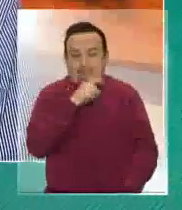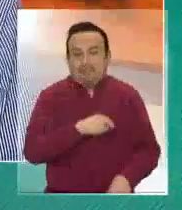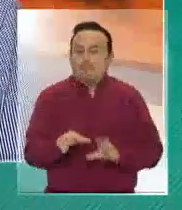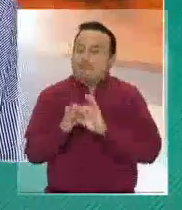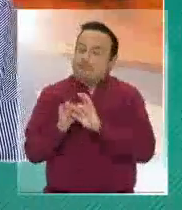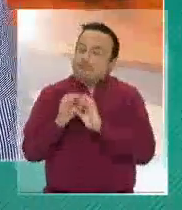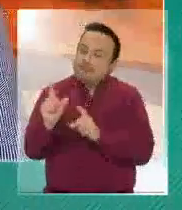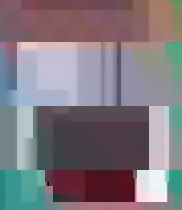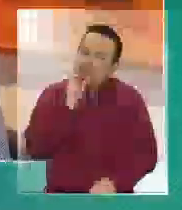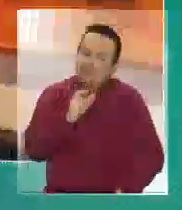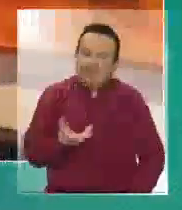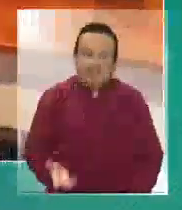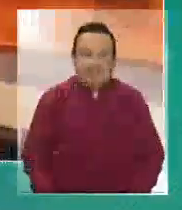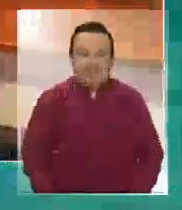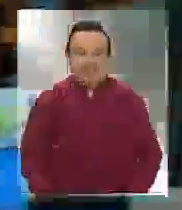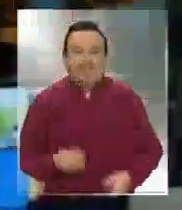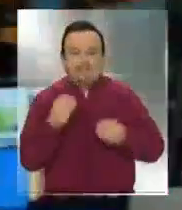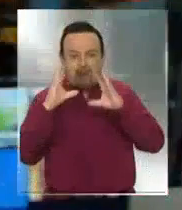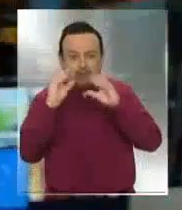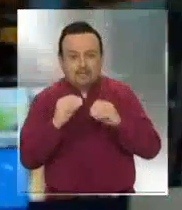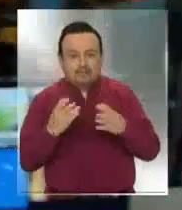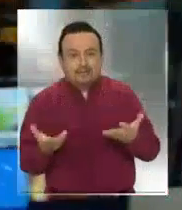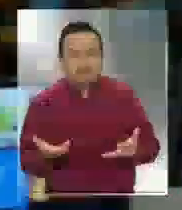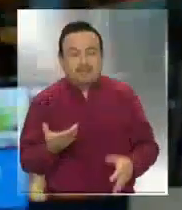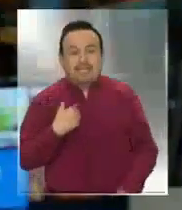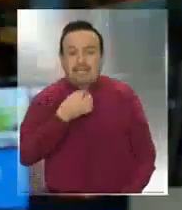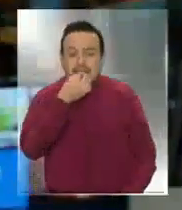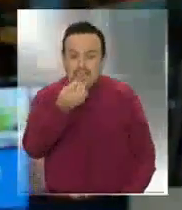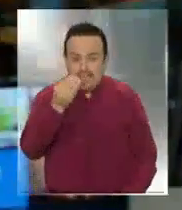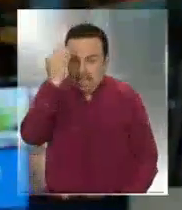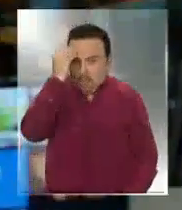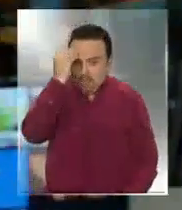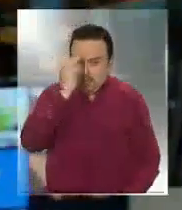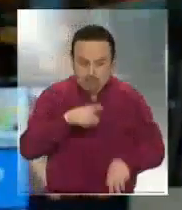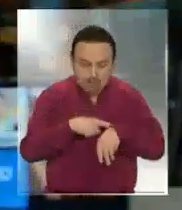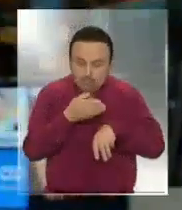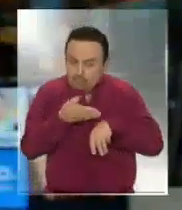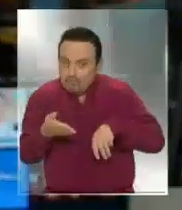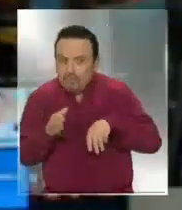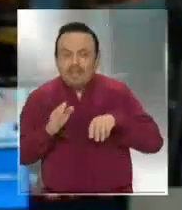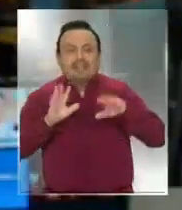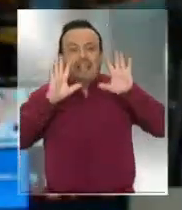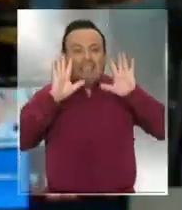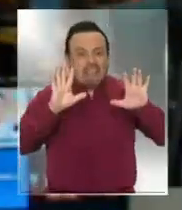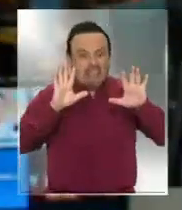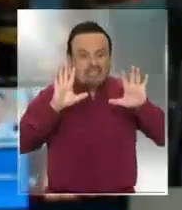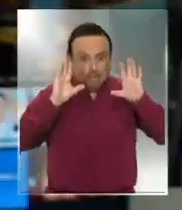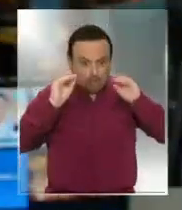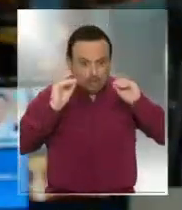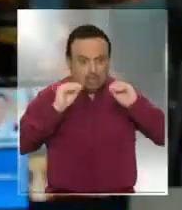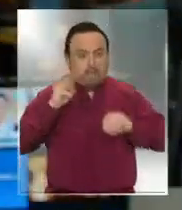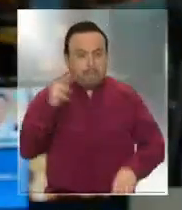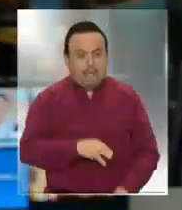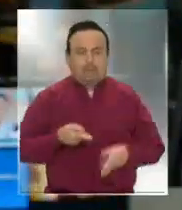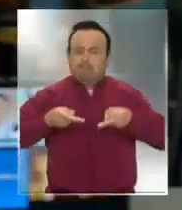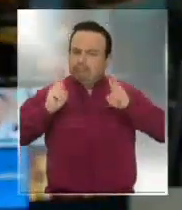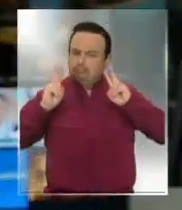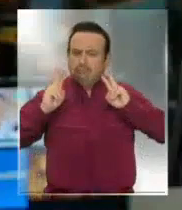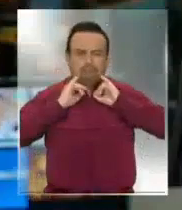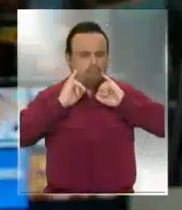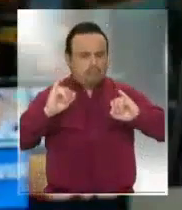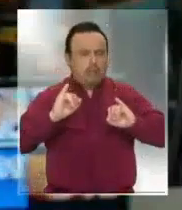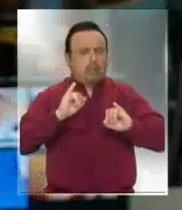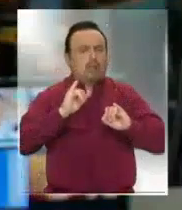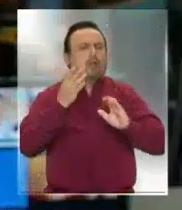gracias por esas palabras. Buenas noches. Bien, les quiero recordar a todos ustedes, ya un poquito pasada así, que a partir de las 22 horas, Mega está autorizado para